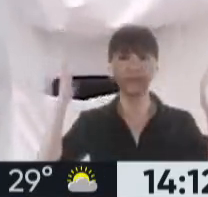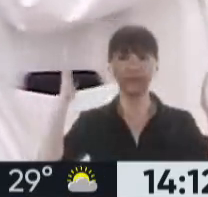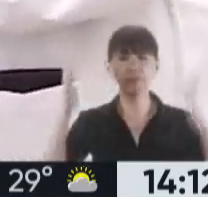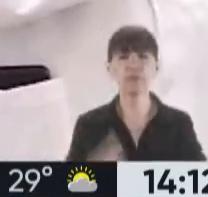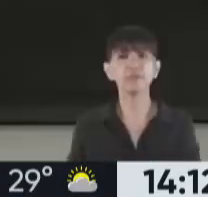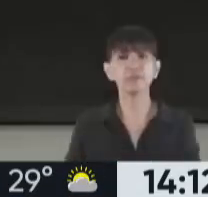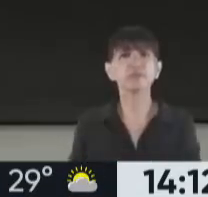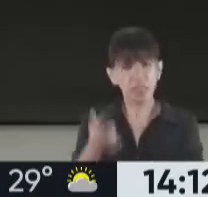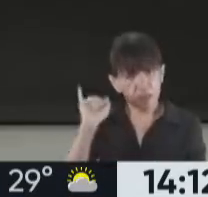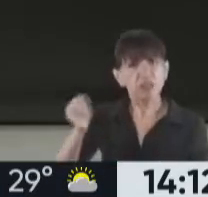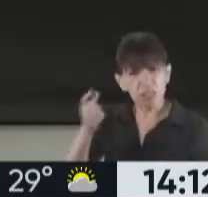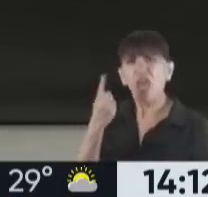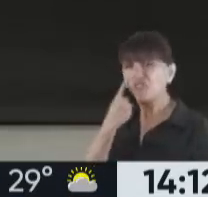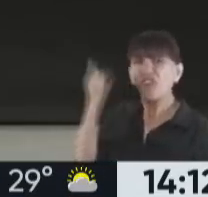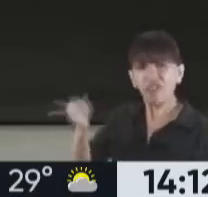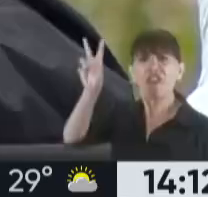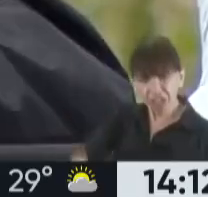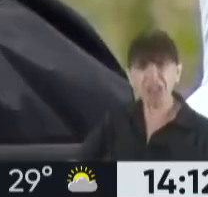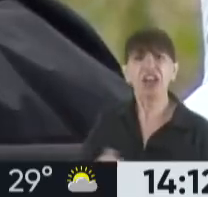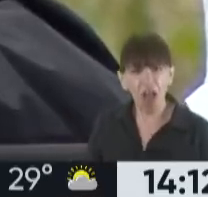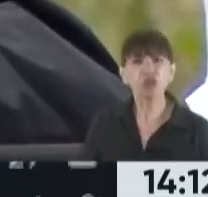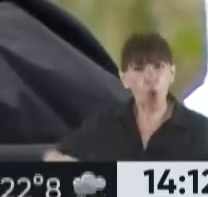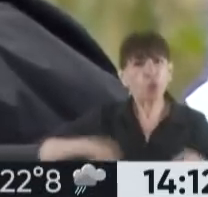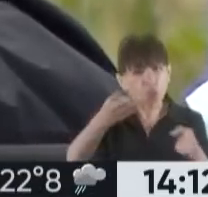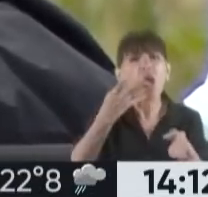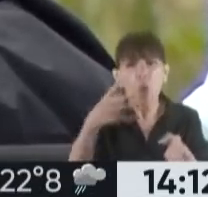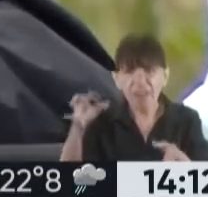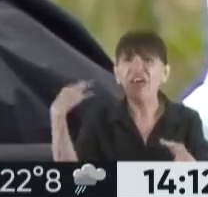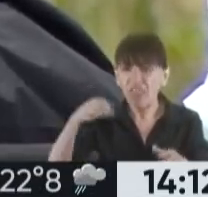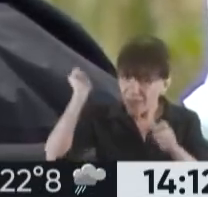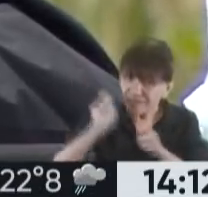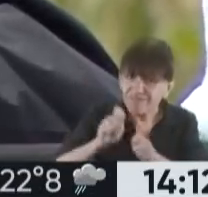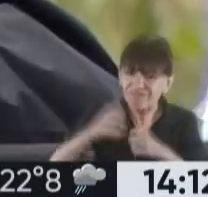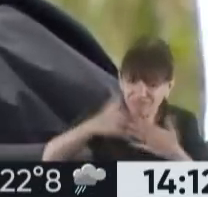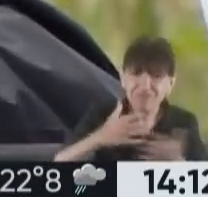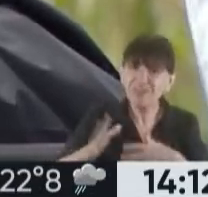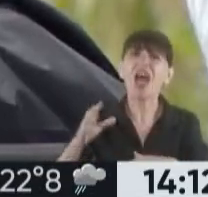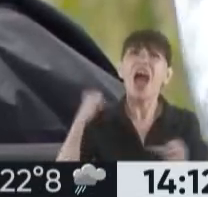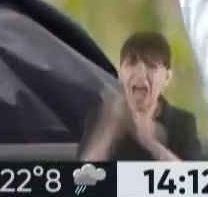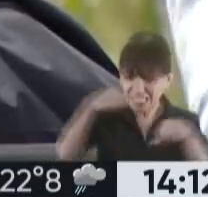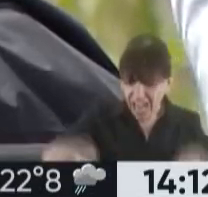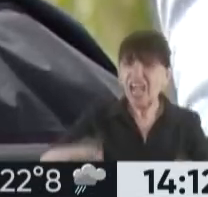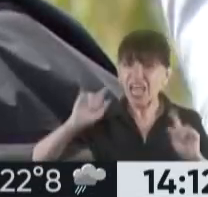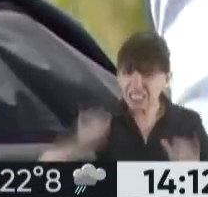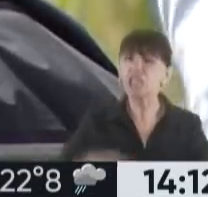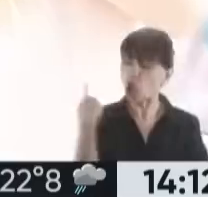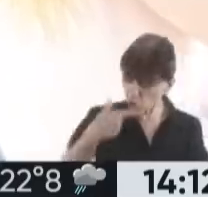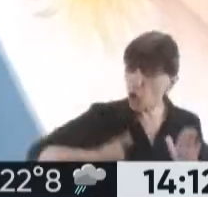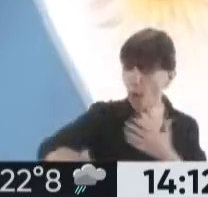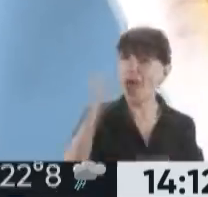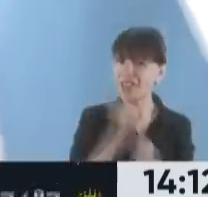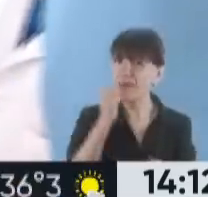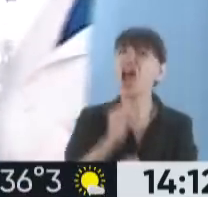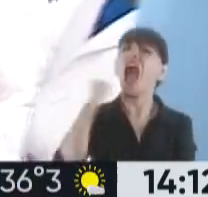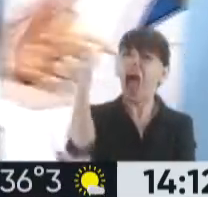Claro, intendente, que tiene que llegar la Ruta 40 por acá también. Claro que sí. Y vamos a trabajar para hacerlo, intendente. Vamos a hacerlo. Claro que